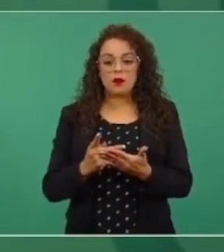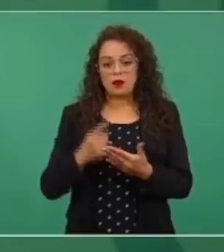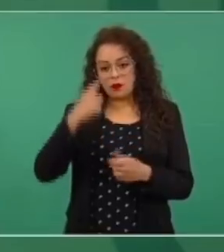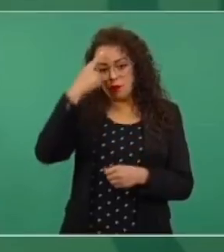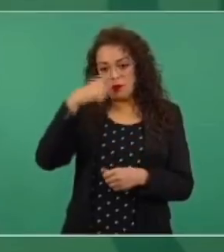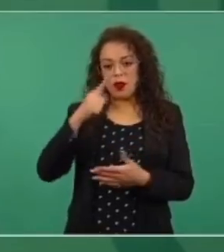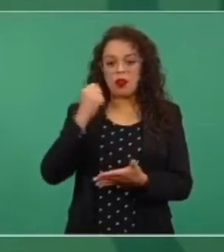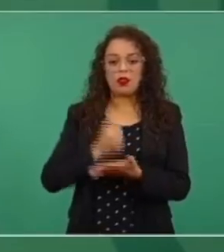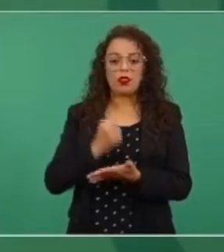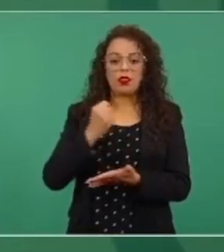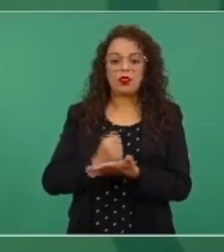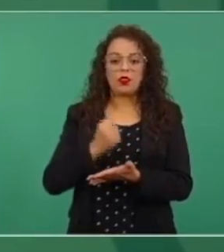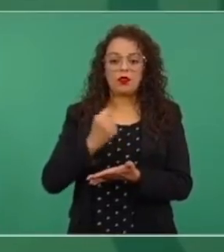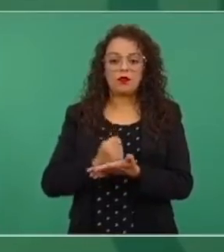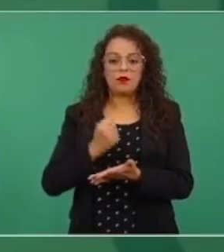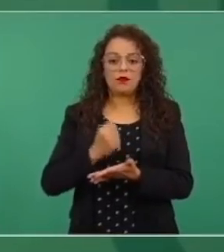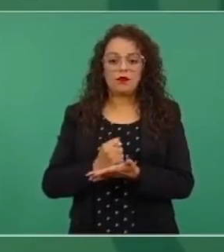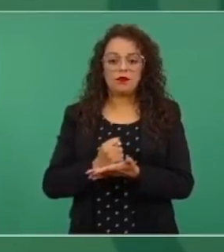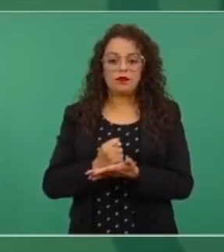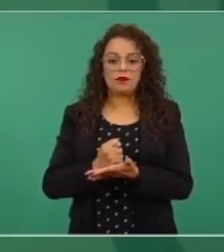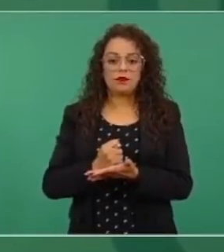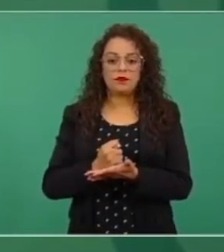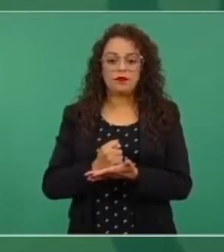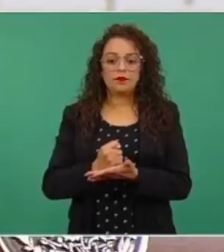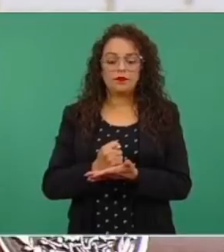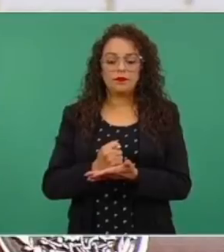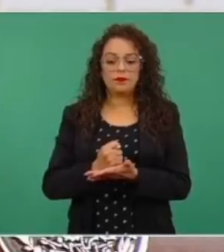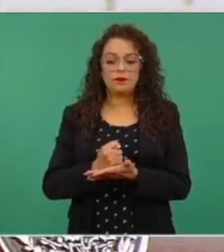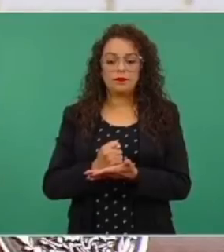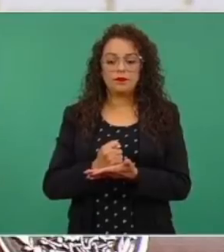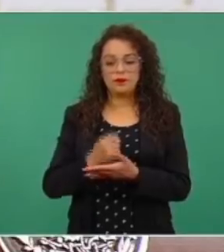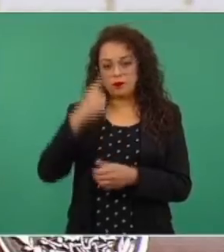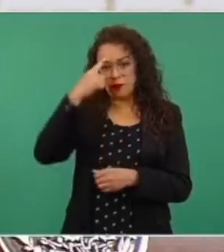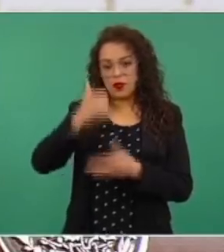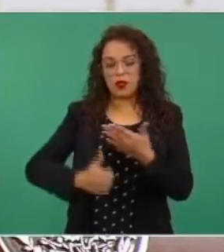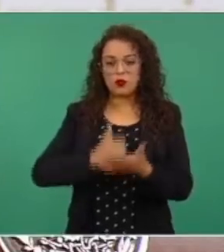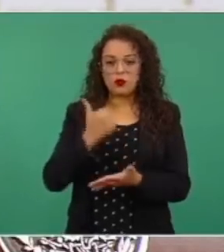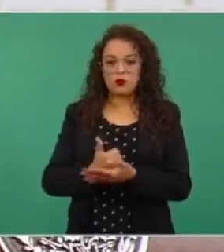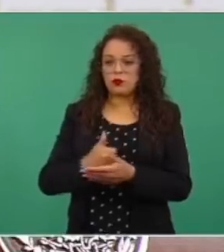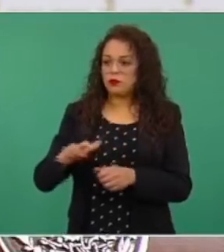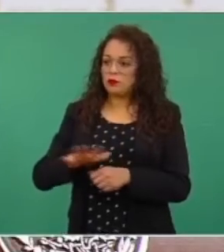rehabilitación, de intervenciones urbanas.